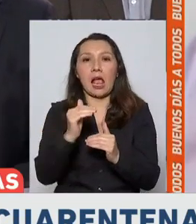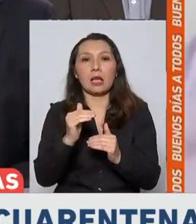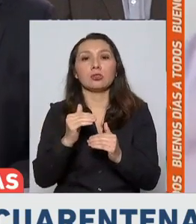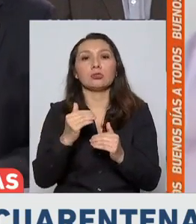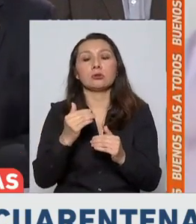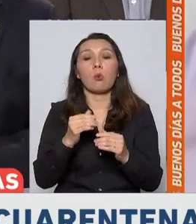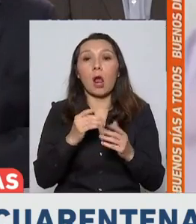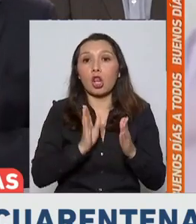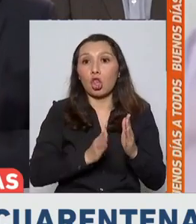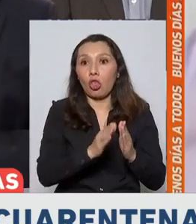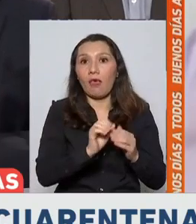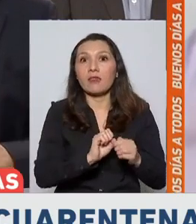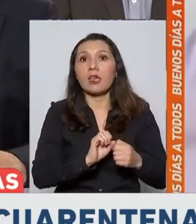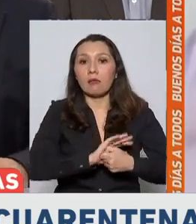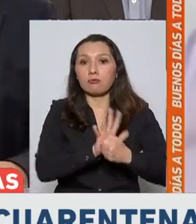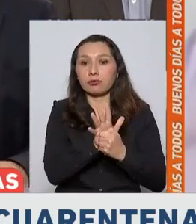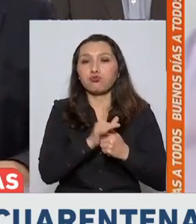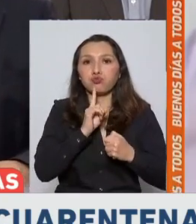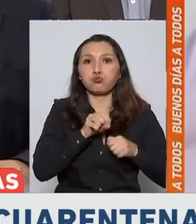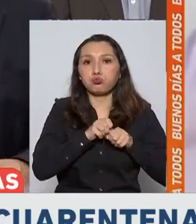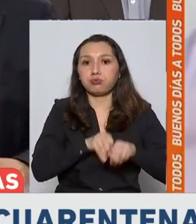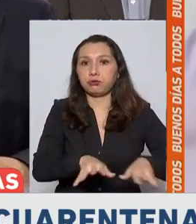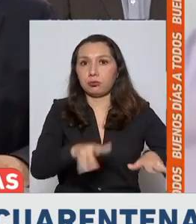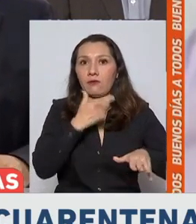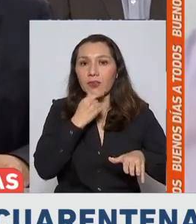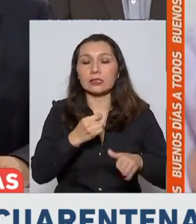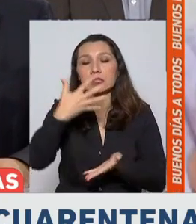de casos activos, que hoy día son